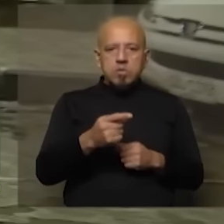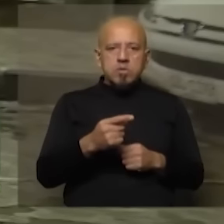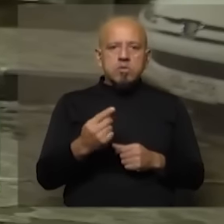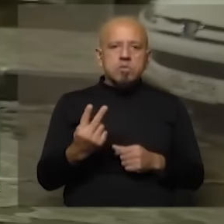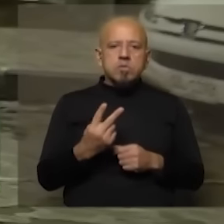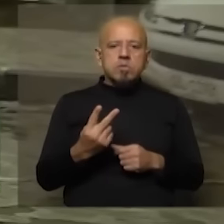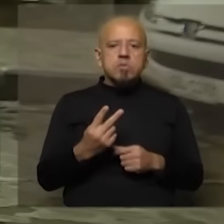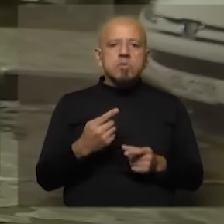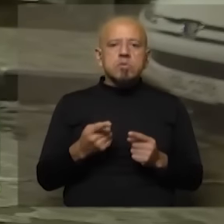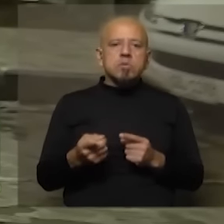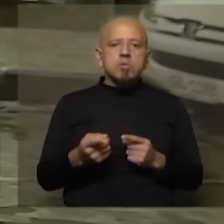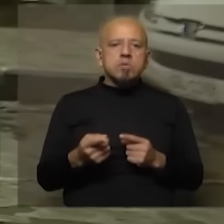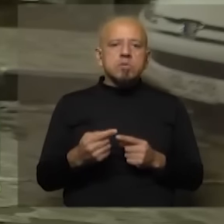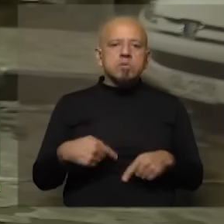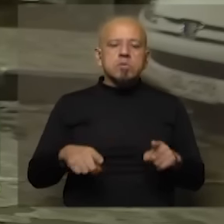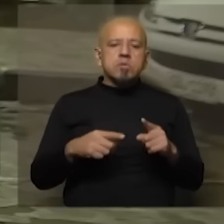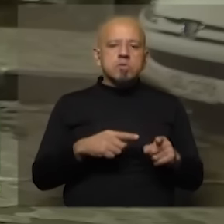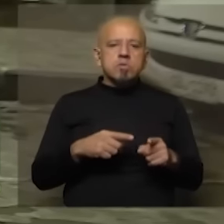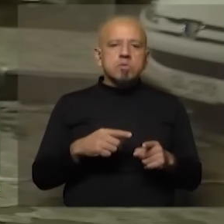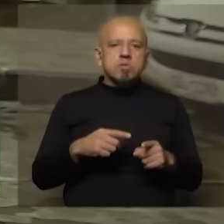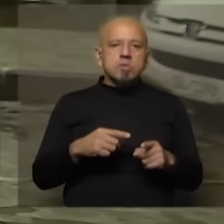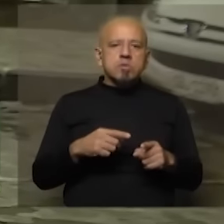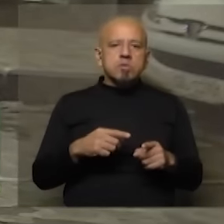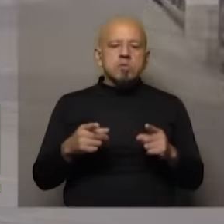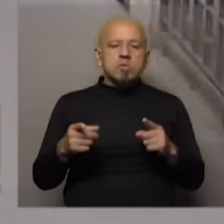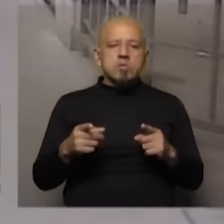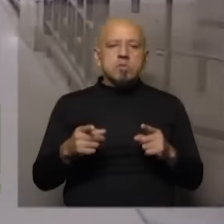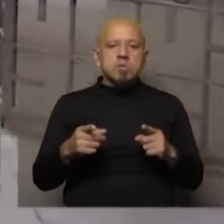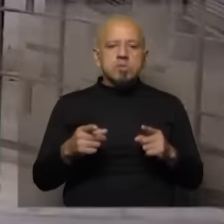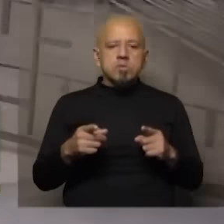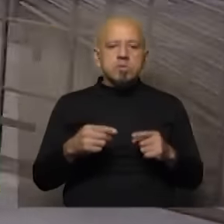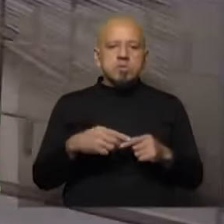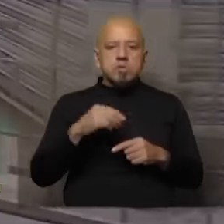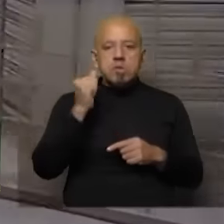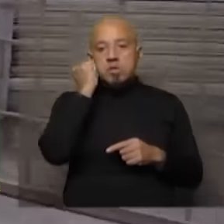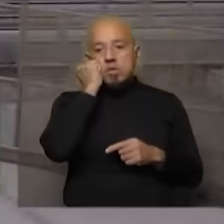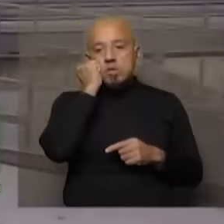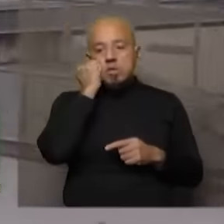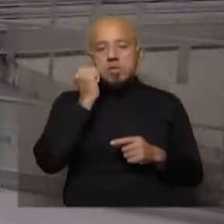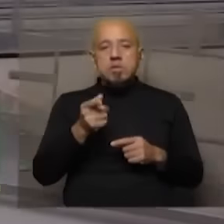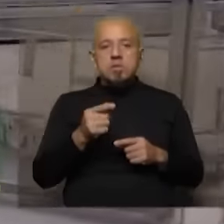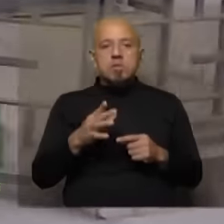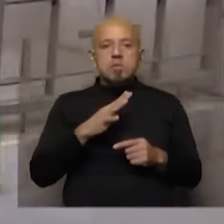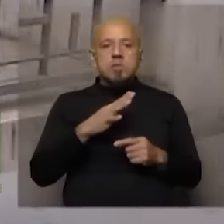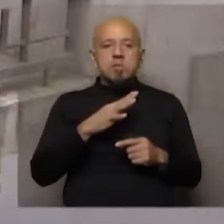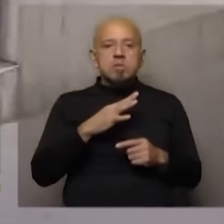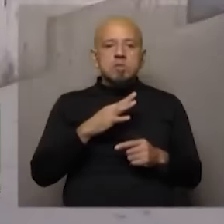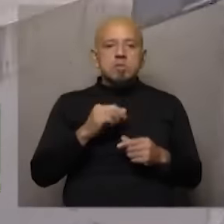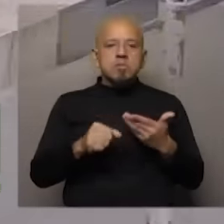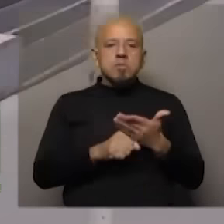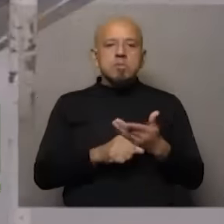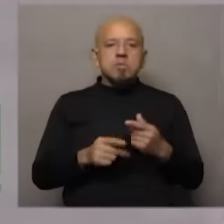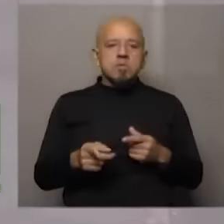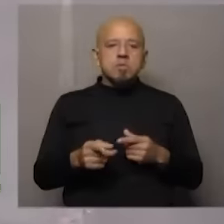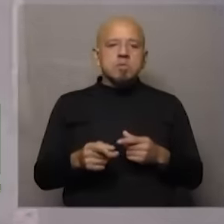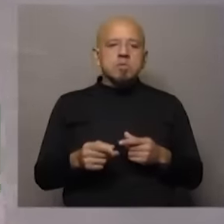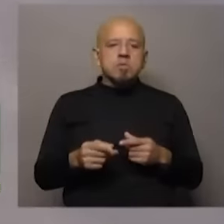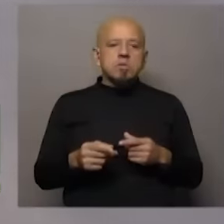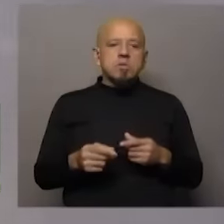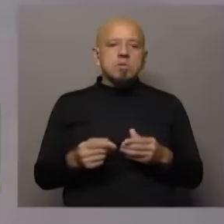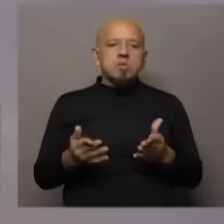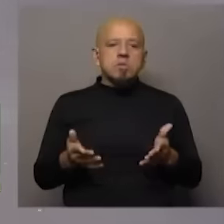a partir del celular de Alejandro Astesiano, de la pericia que se hizo, de los chats recuperados, que había un pedido muy particular que correspondía